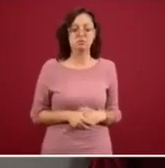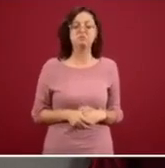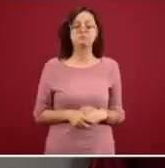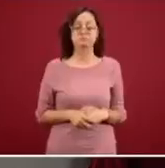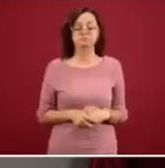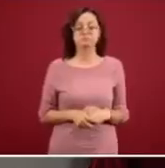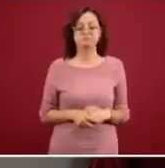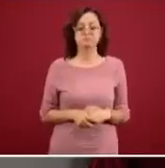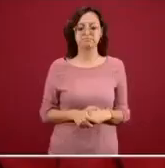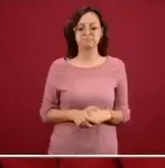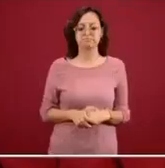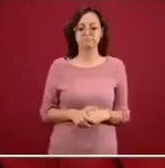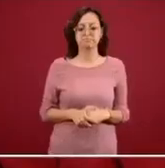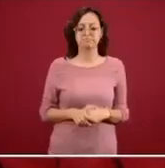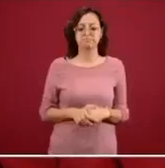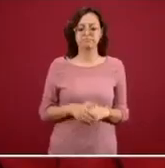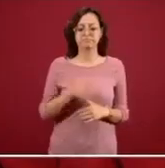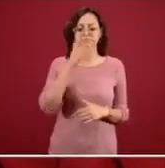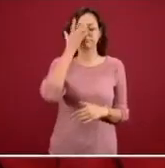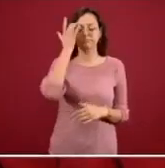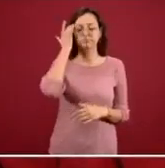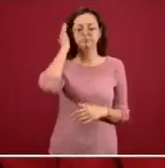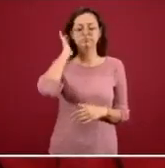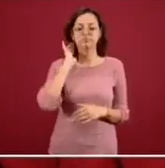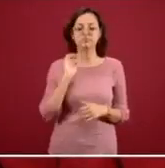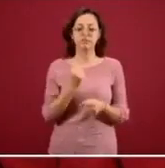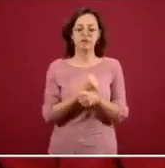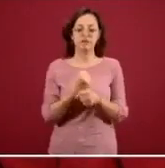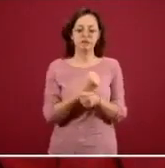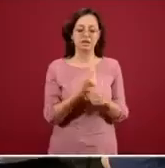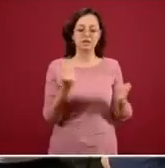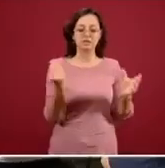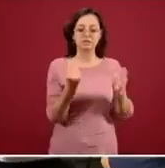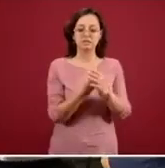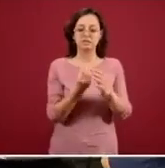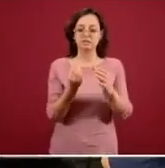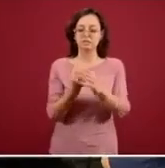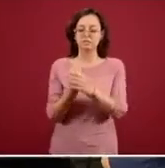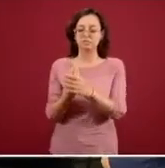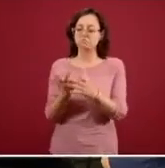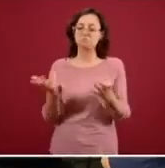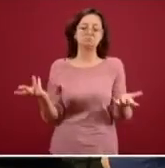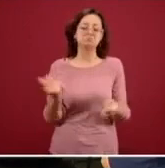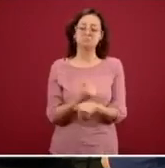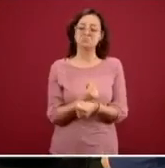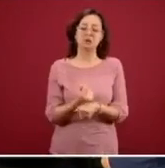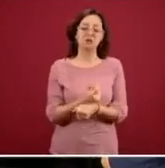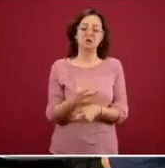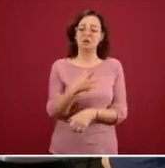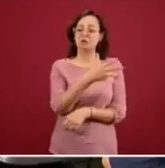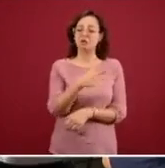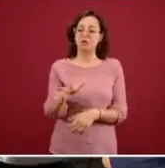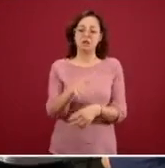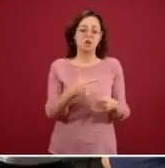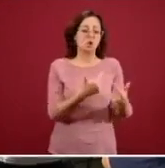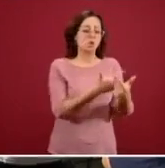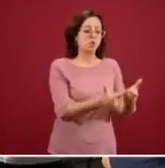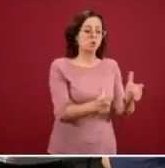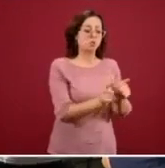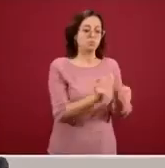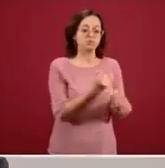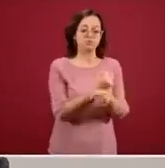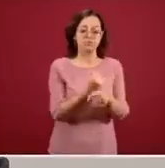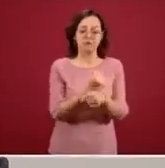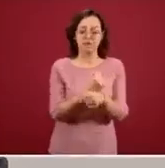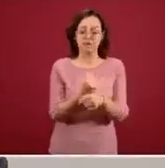claro. ¿Qué tipo de sangre se requiere más? Se requiere sangre. Existen grupos de sangre que están